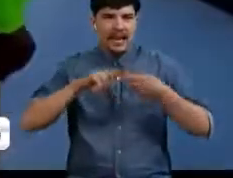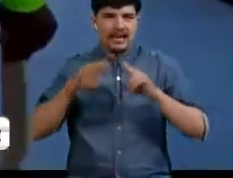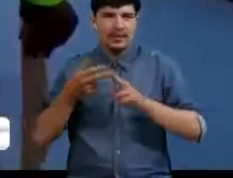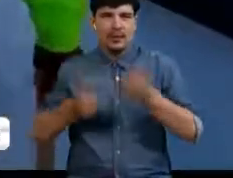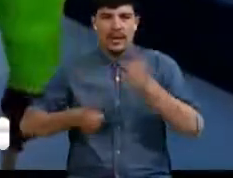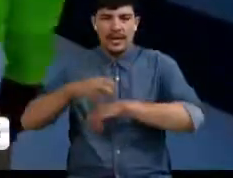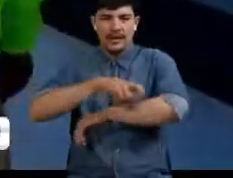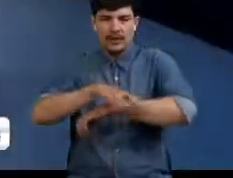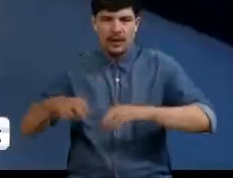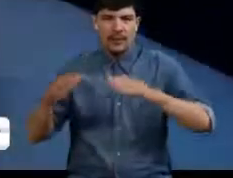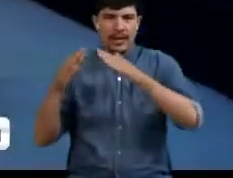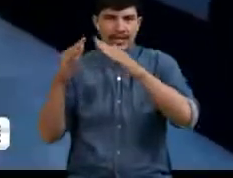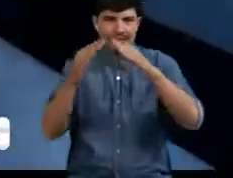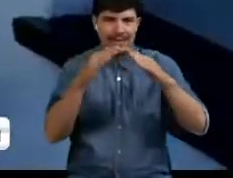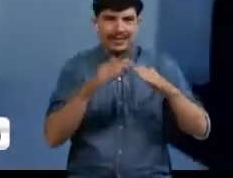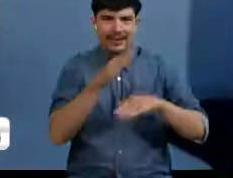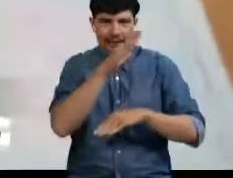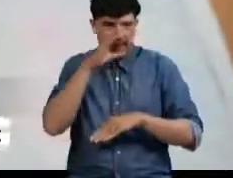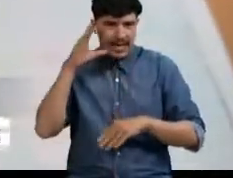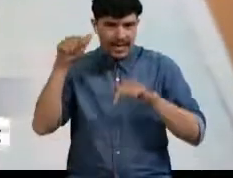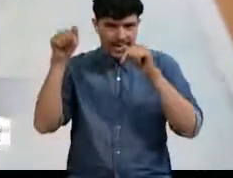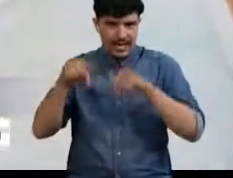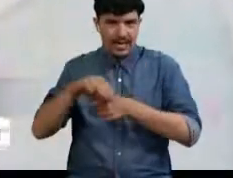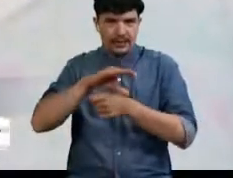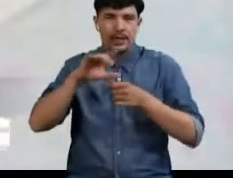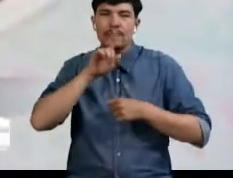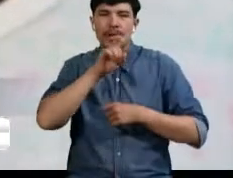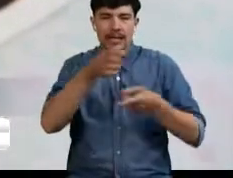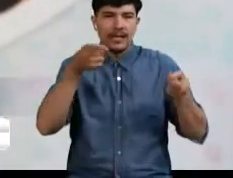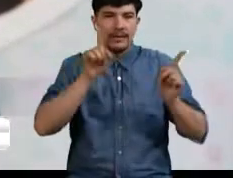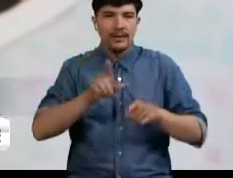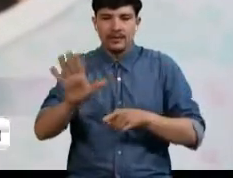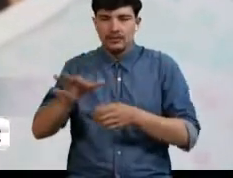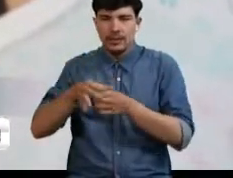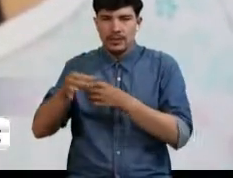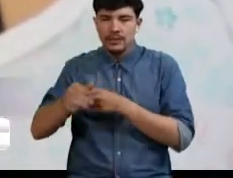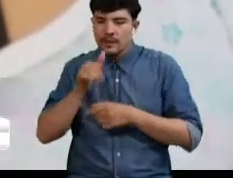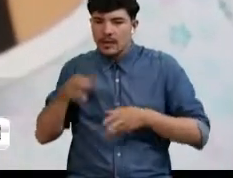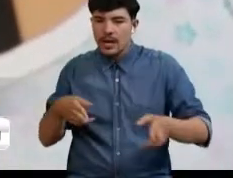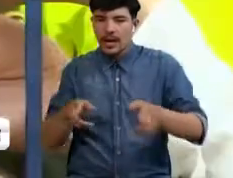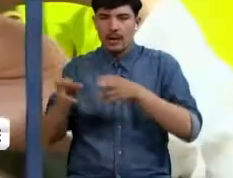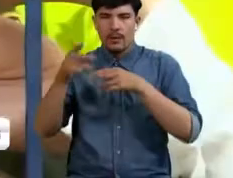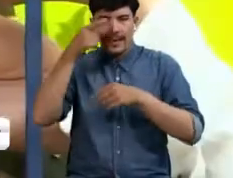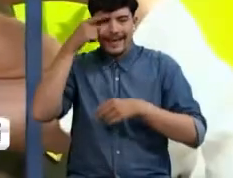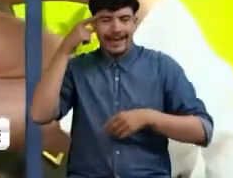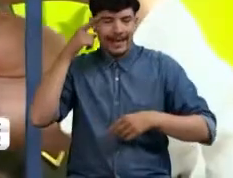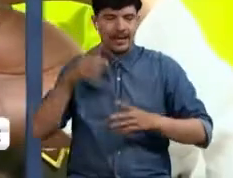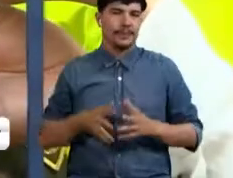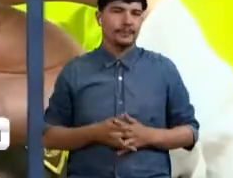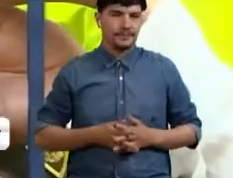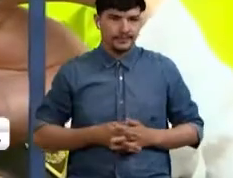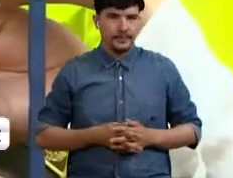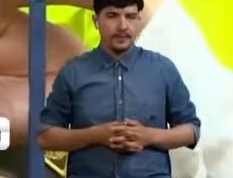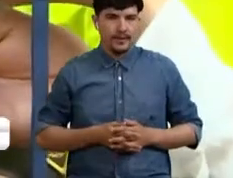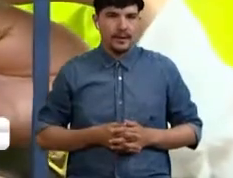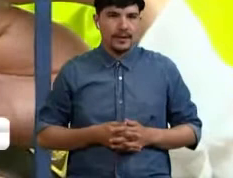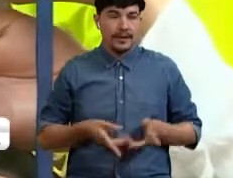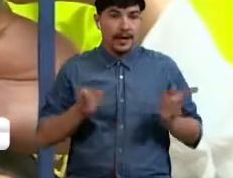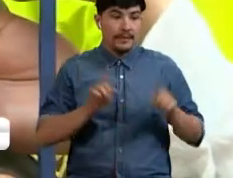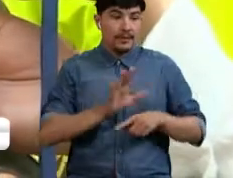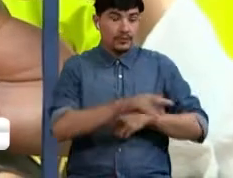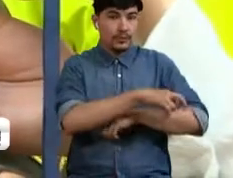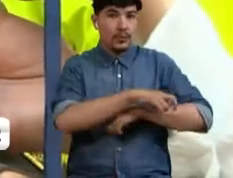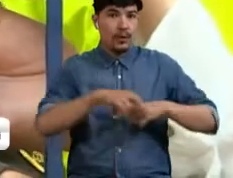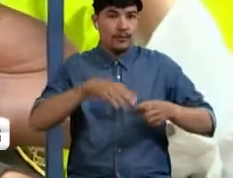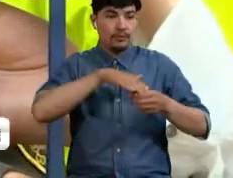hurtos a viviendas en áreas rurales de bucaramanga y rionegro y por piratería terrestre se logran judicial